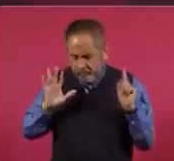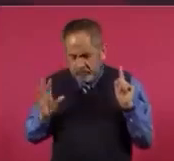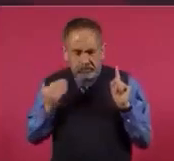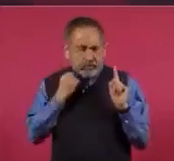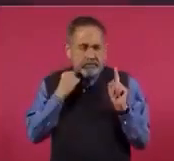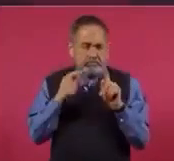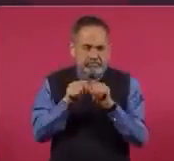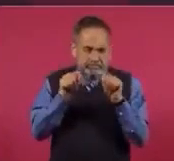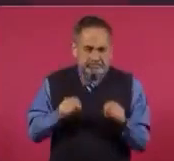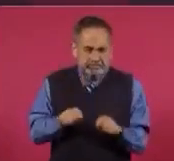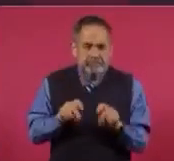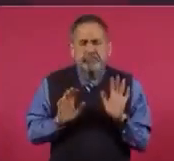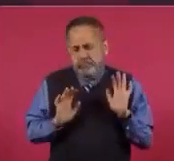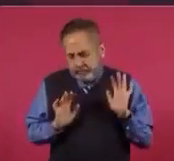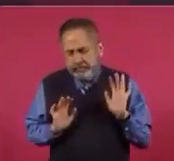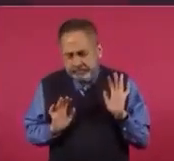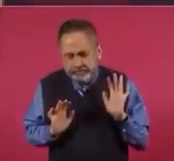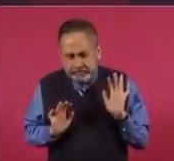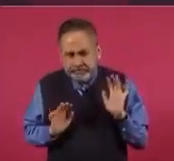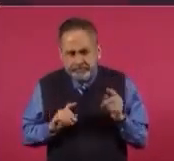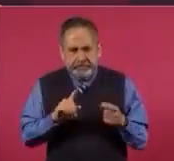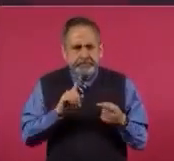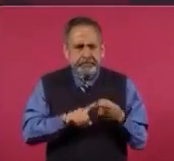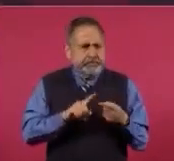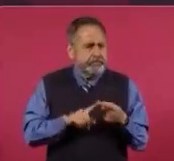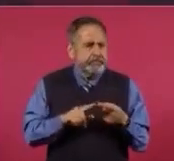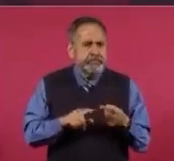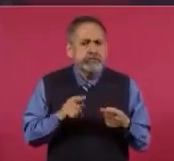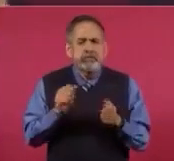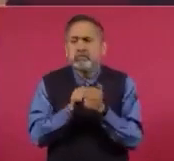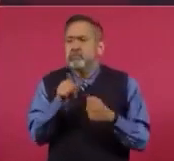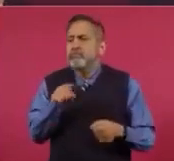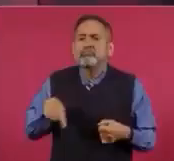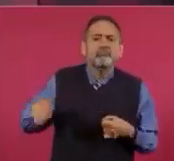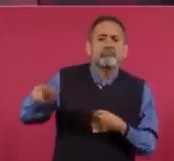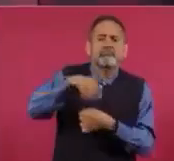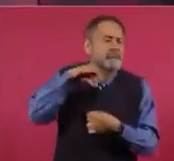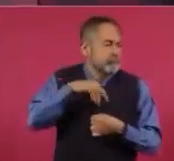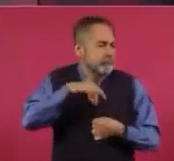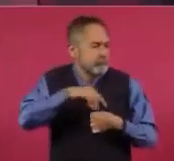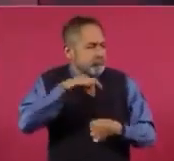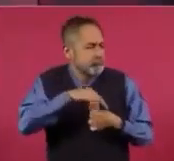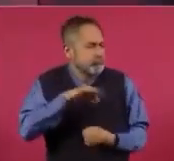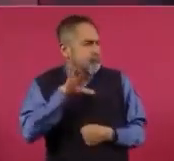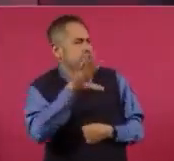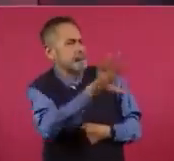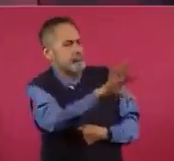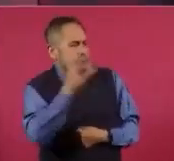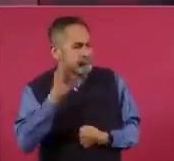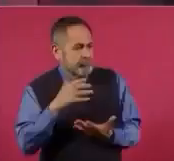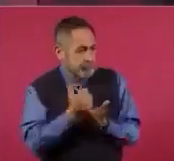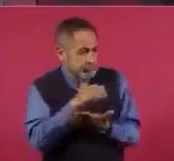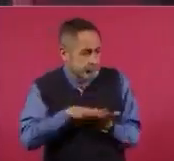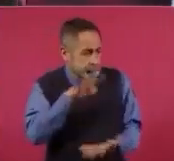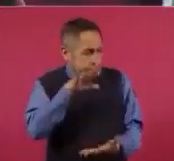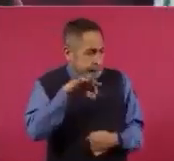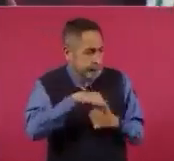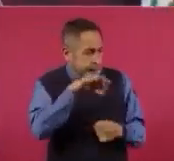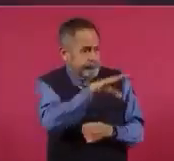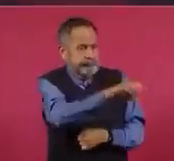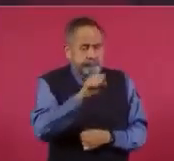abogados y que sean electos por el pueblo para que actúen